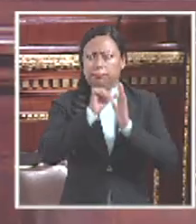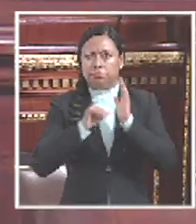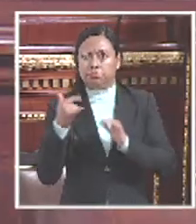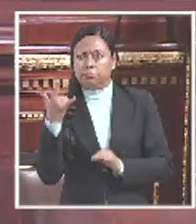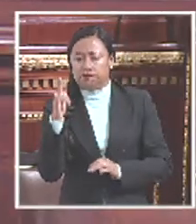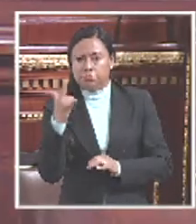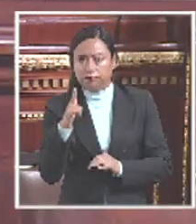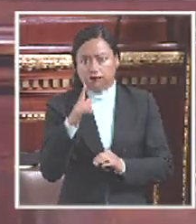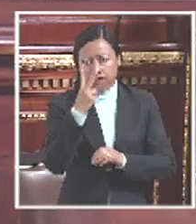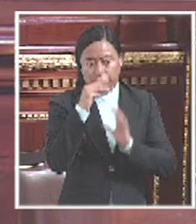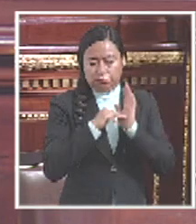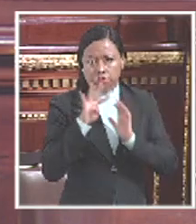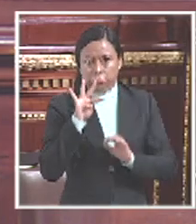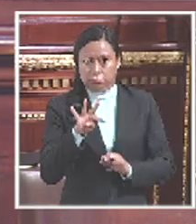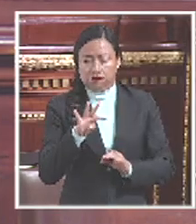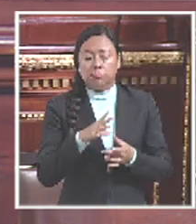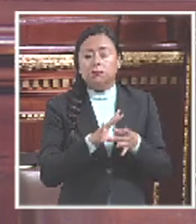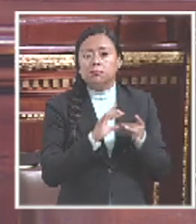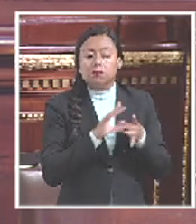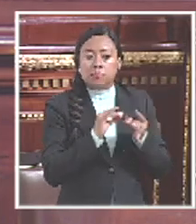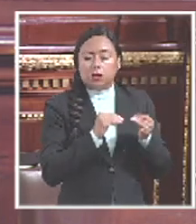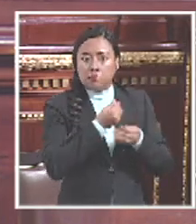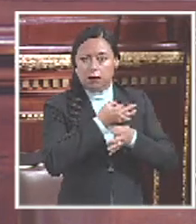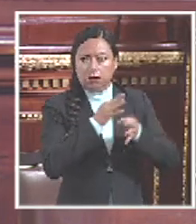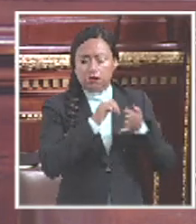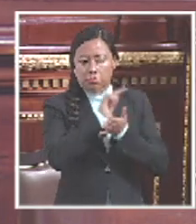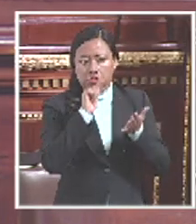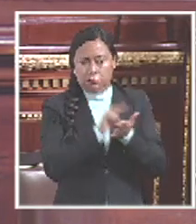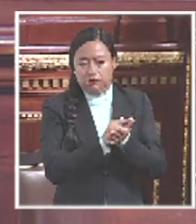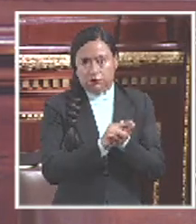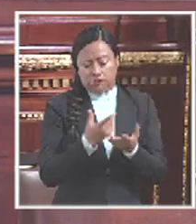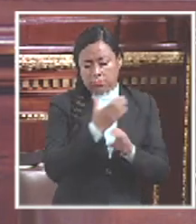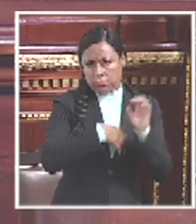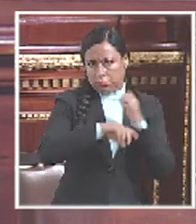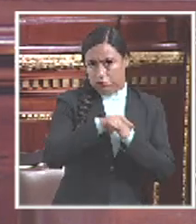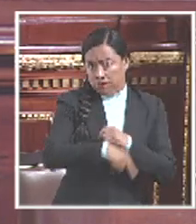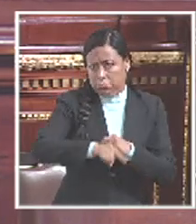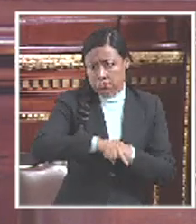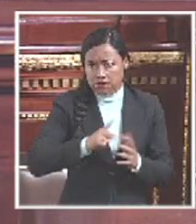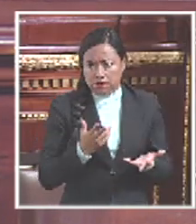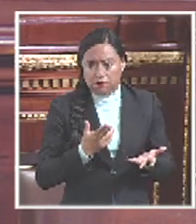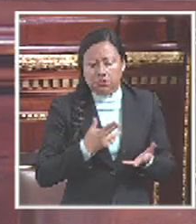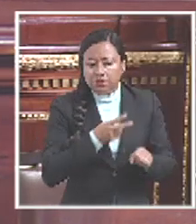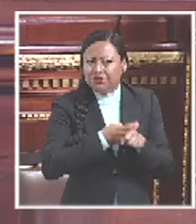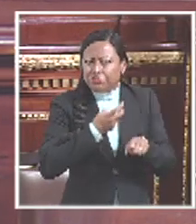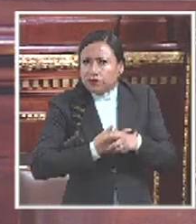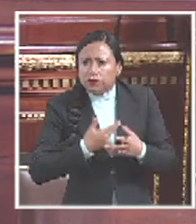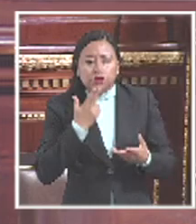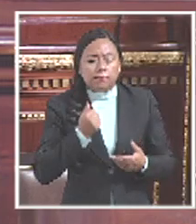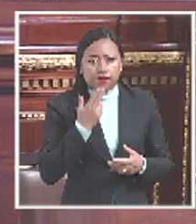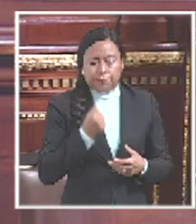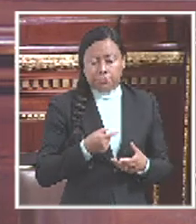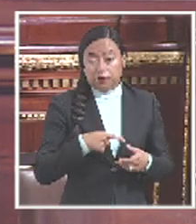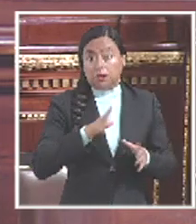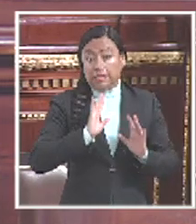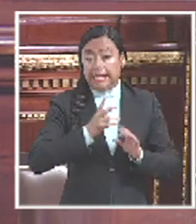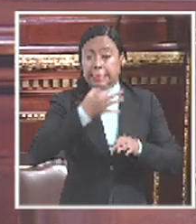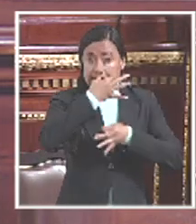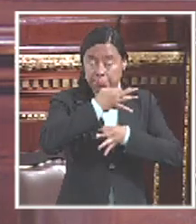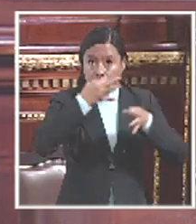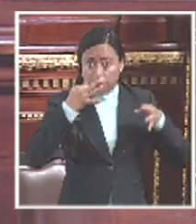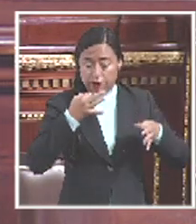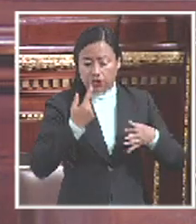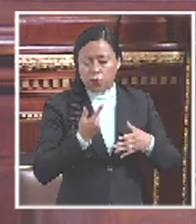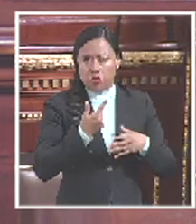la reforma a la Ley de Residuos Sólidos, en la que se estableció que a partir del 1 de enero de este año